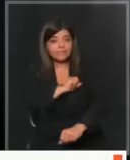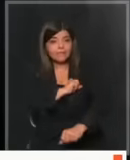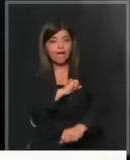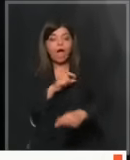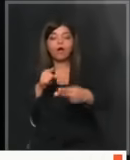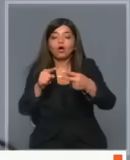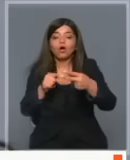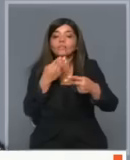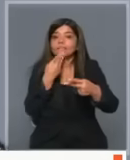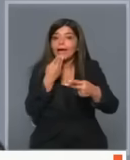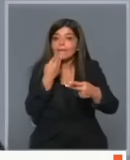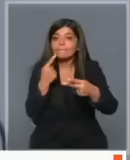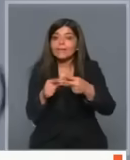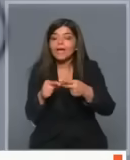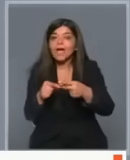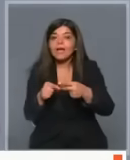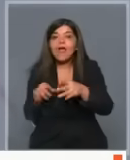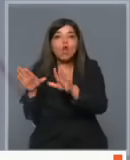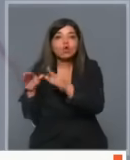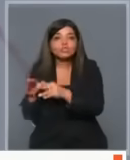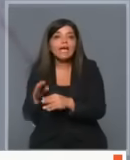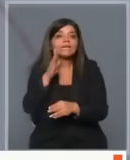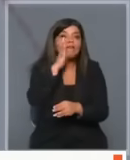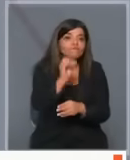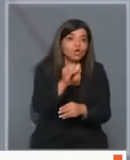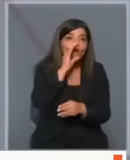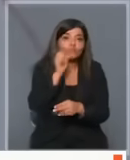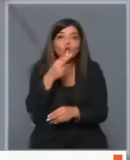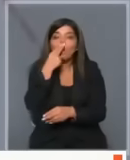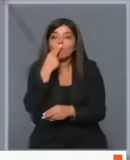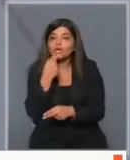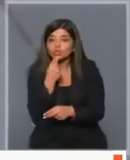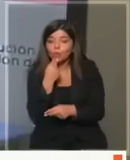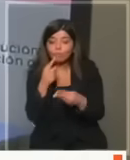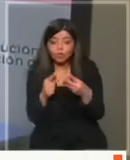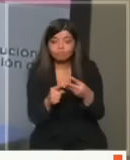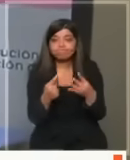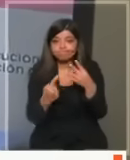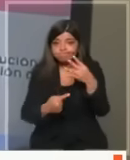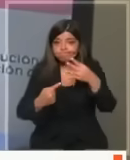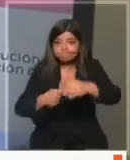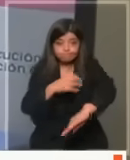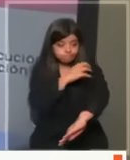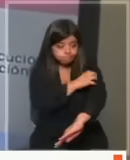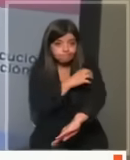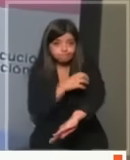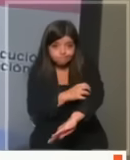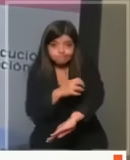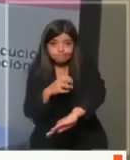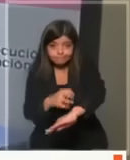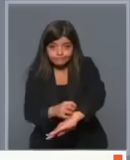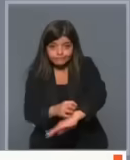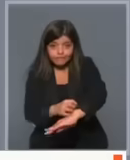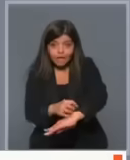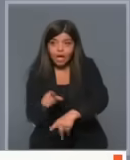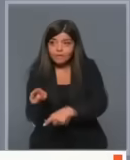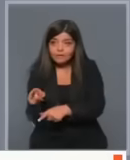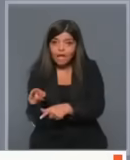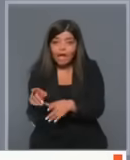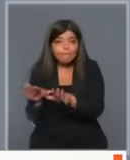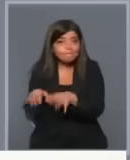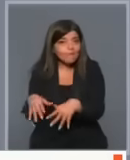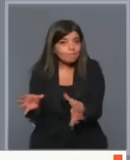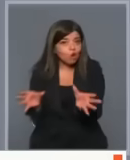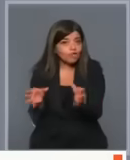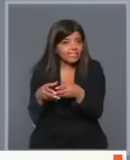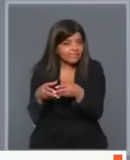el fenómeno en Los Ángeles, en Biobío, en Puerto Montt, al mismo tiempo, y que son cometidos por sujetos que corresponden a la misma